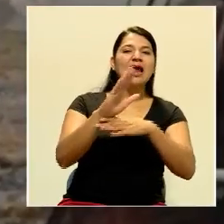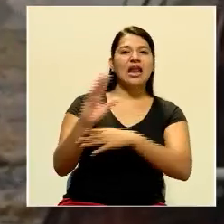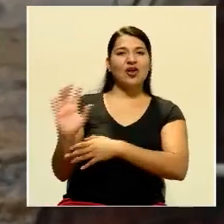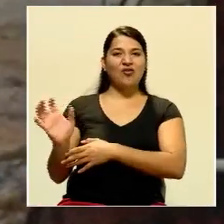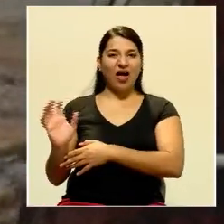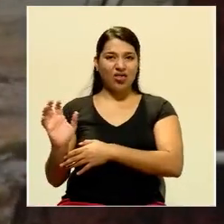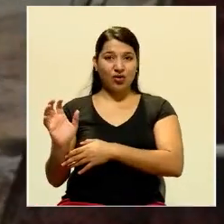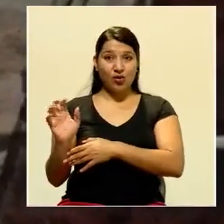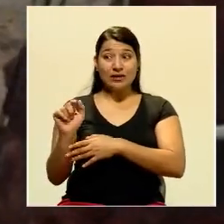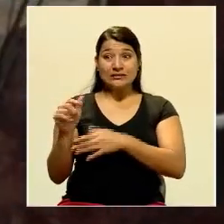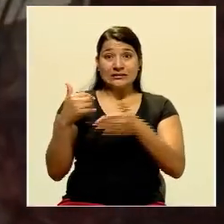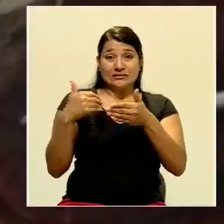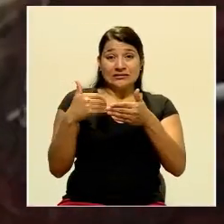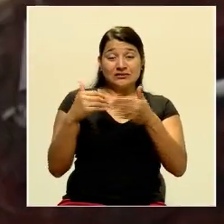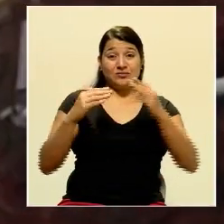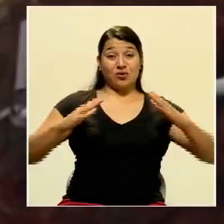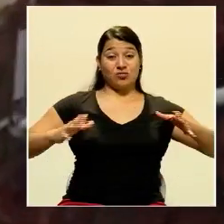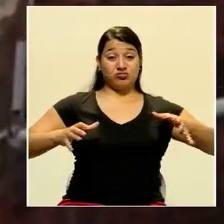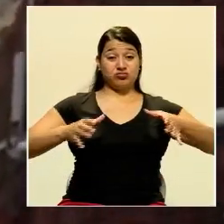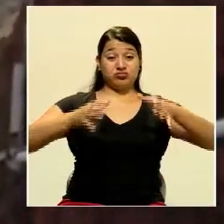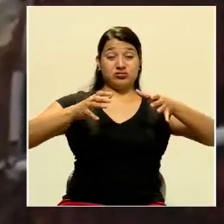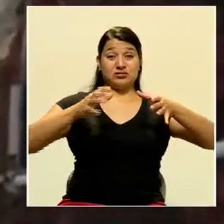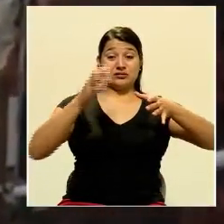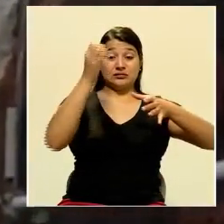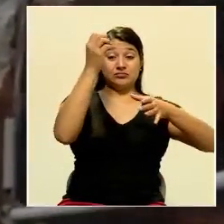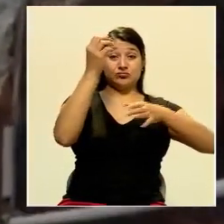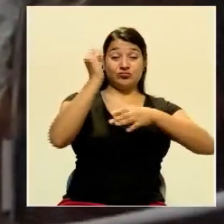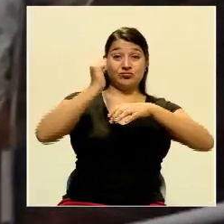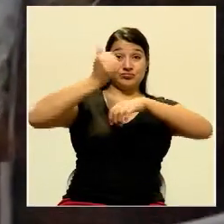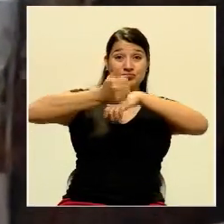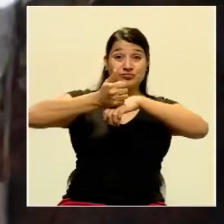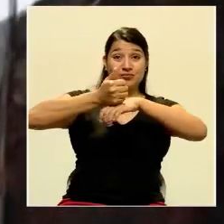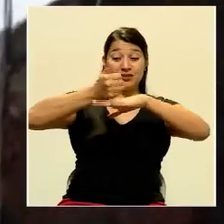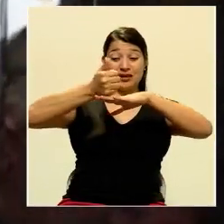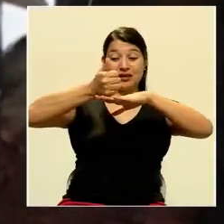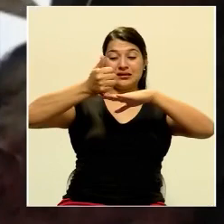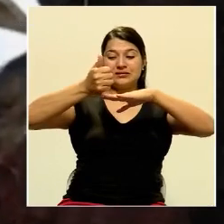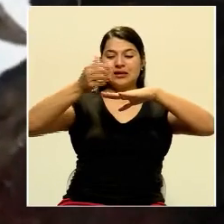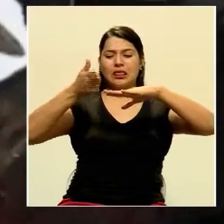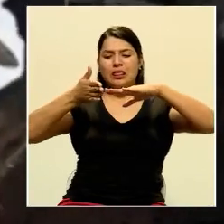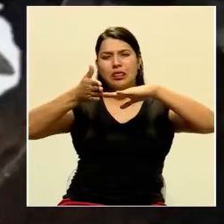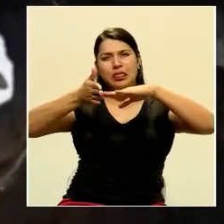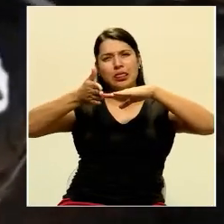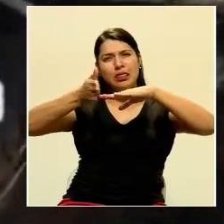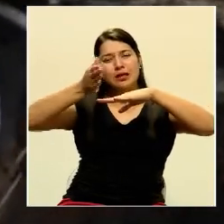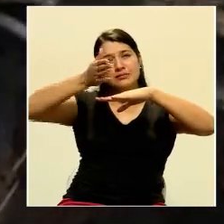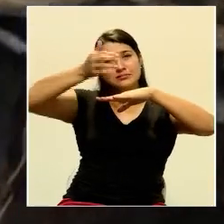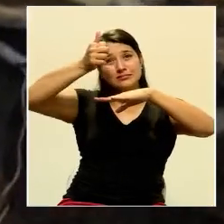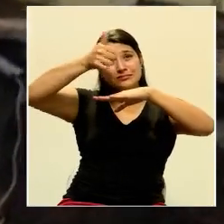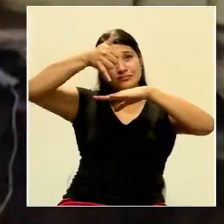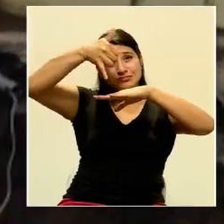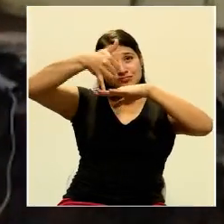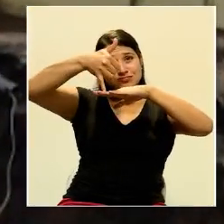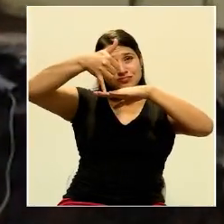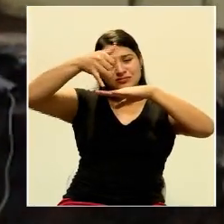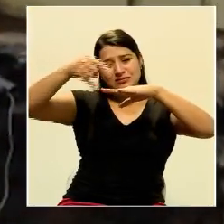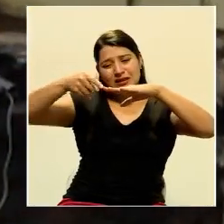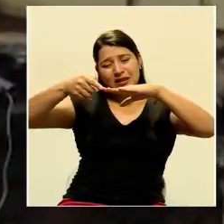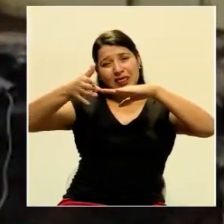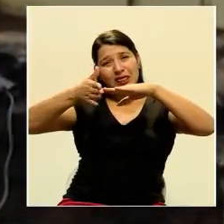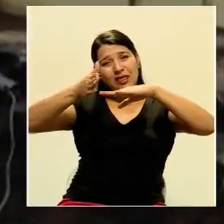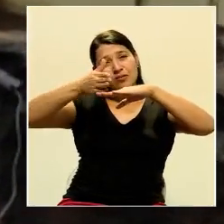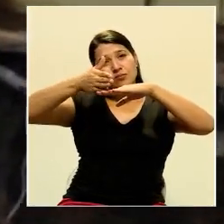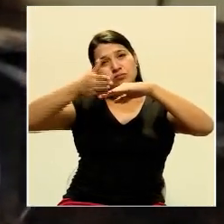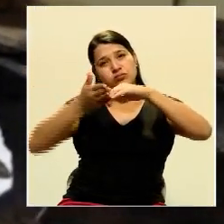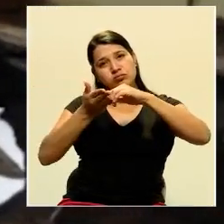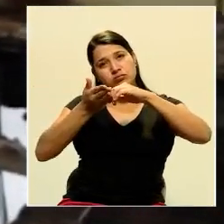que se dio luego de iniciar su desplazamiento desde el año 2014. De acuerdo con la Comisión Nacional de Emergencias, el material que se desprendió